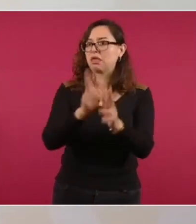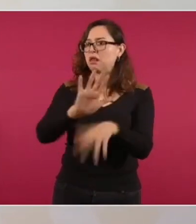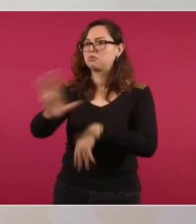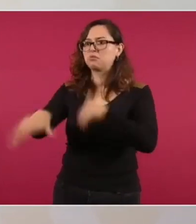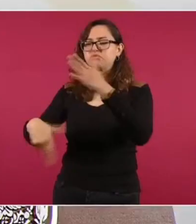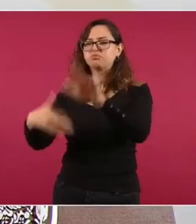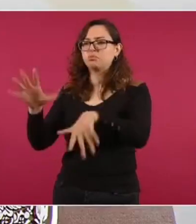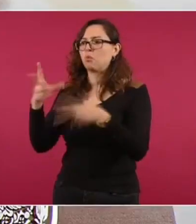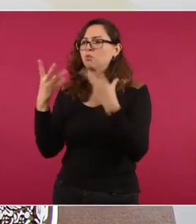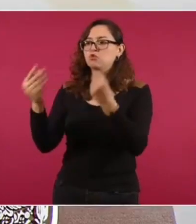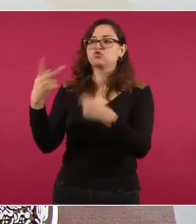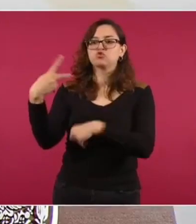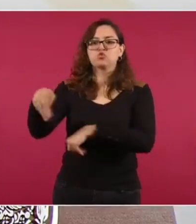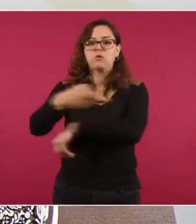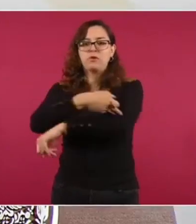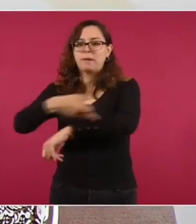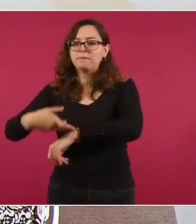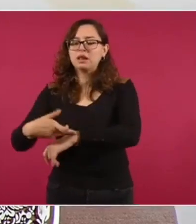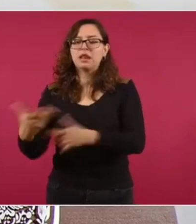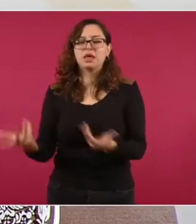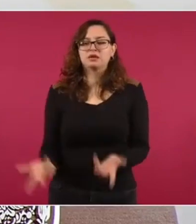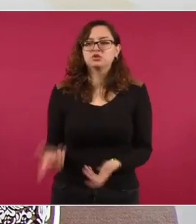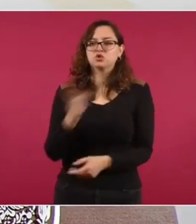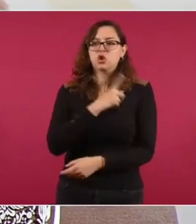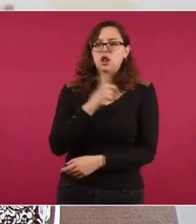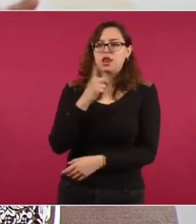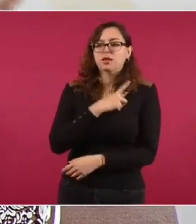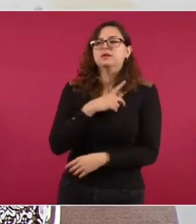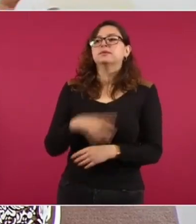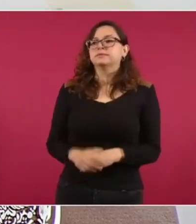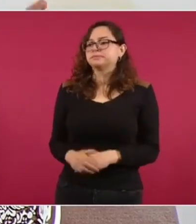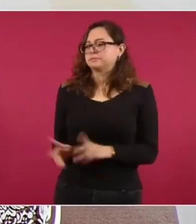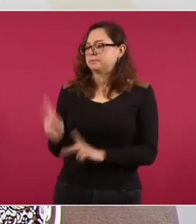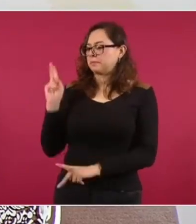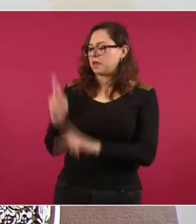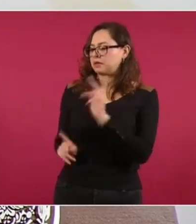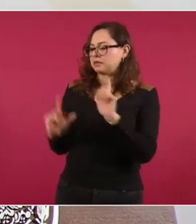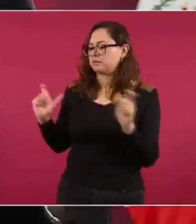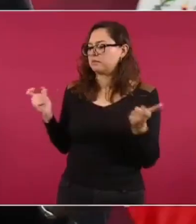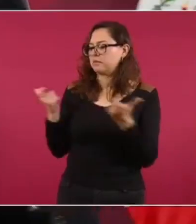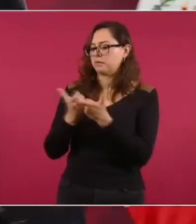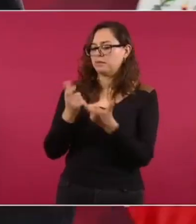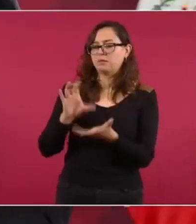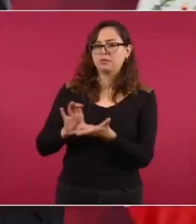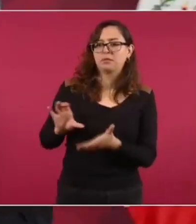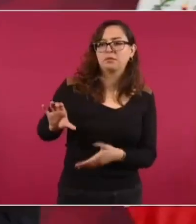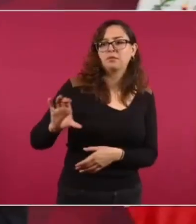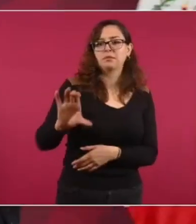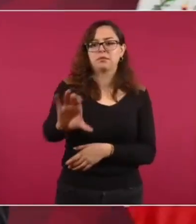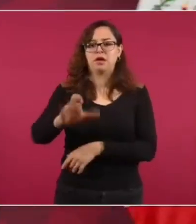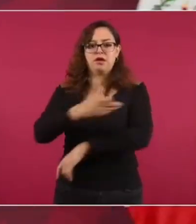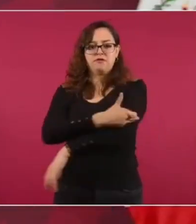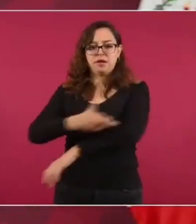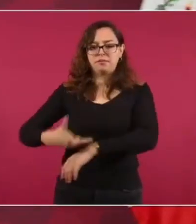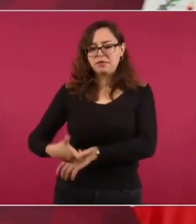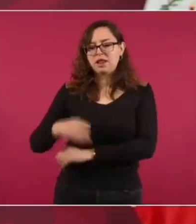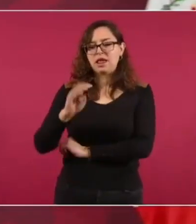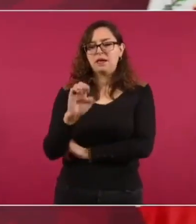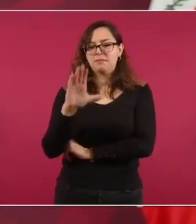Entonces, parte de ese dinero era para entregar becas a